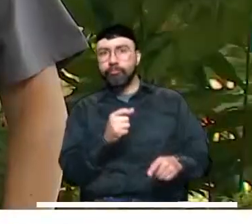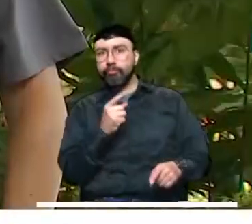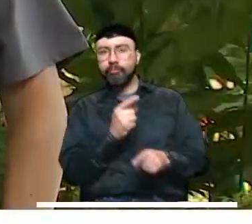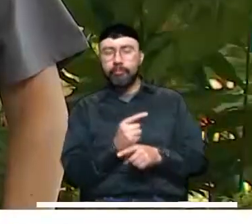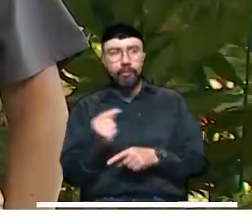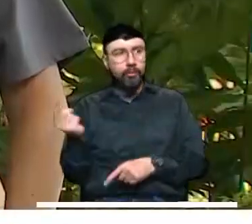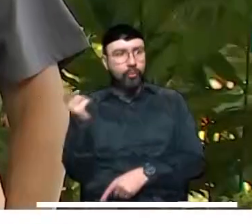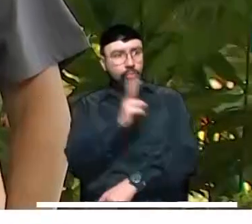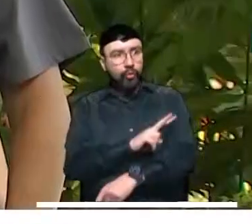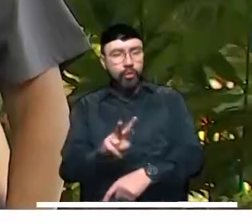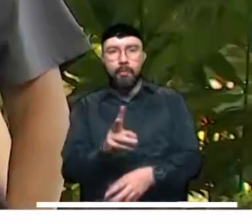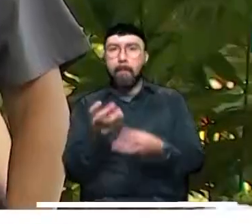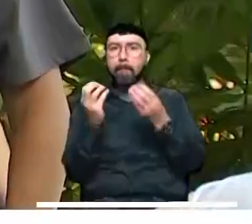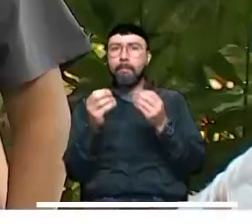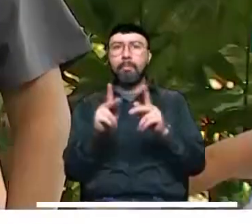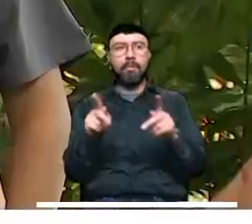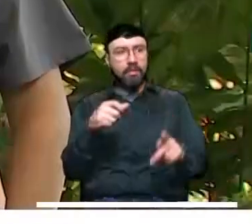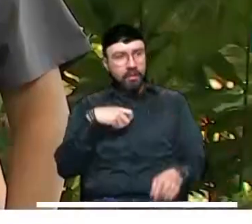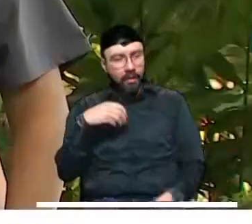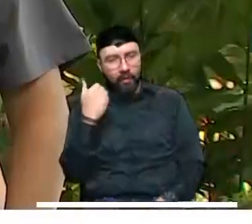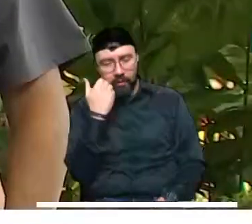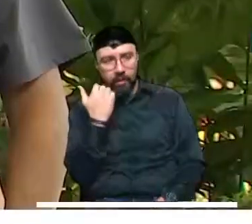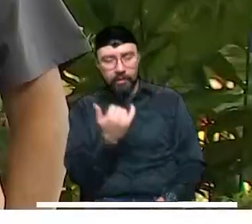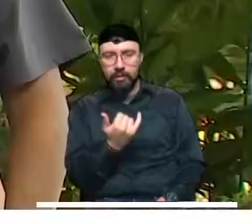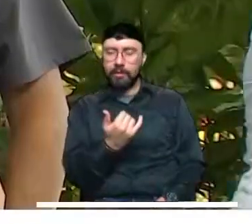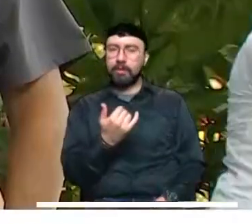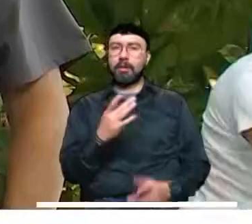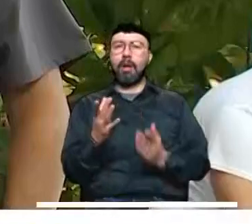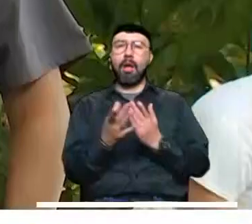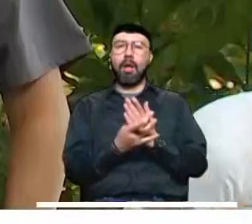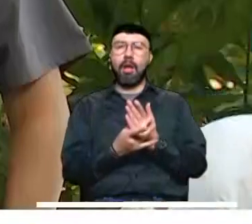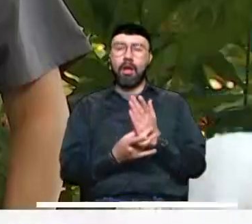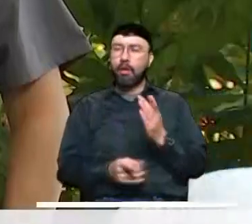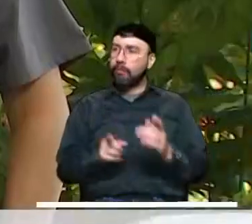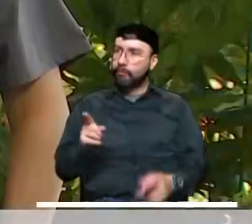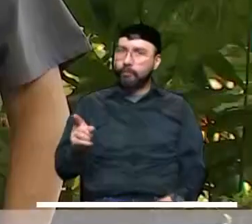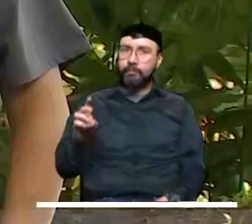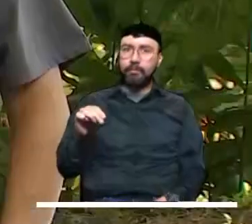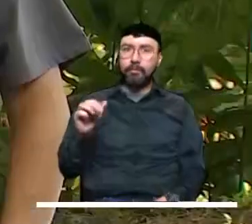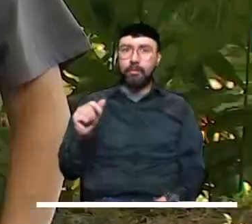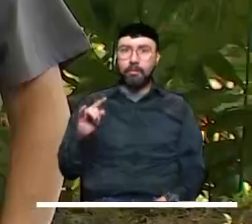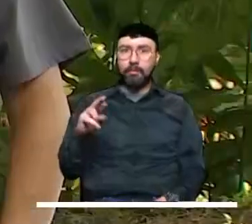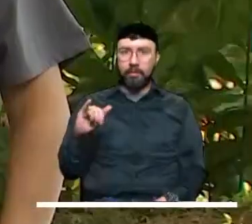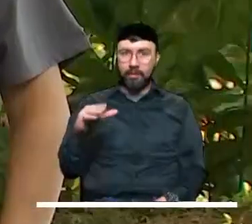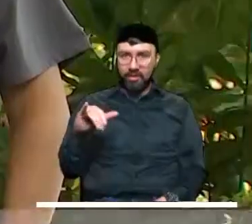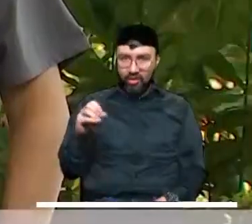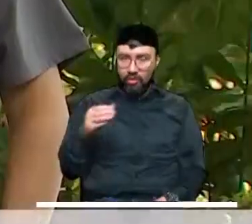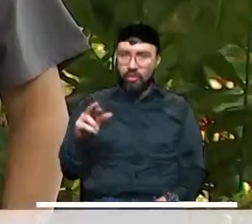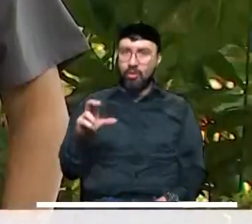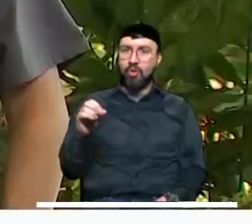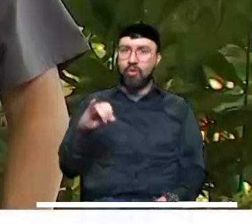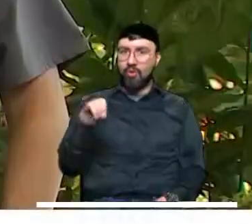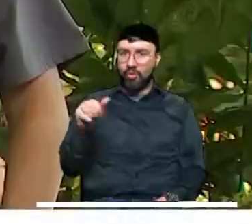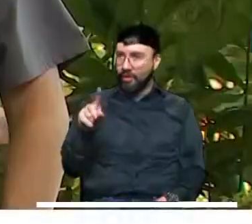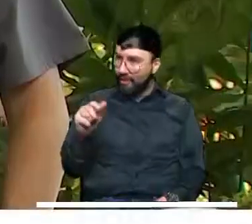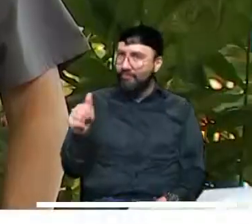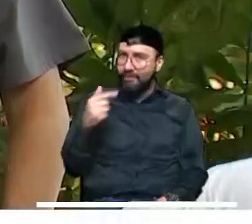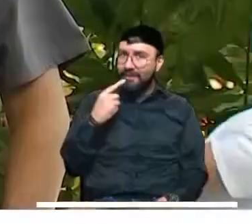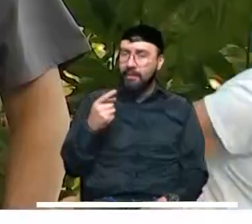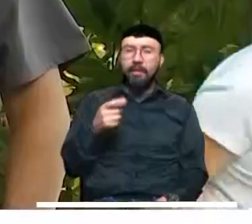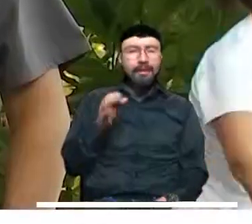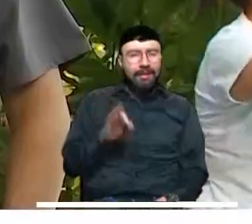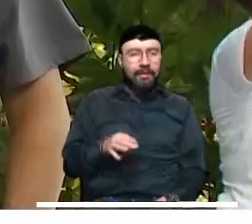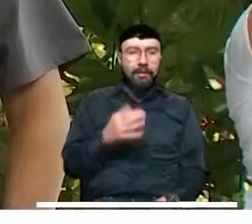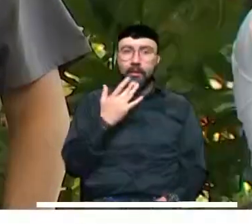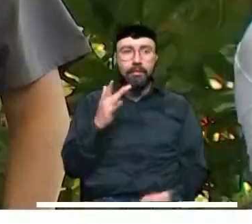de tantas personas que tienen hígado graso, resultado de lo que nos explicaba el doctor Mauricio Rojas. Por eso nosotros siempre incluimos en